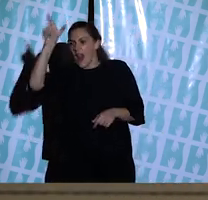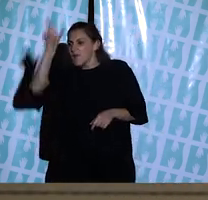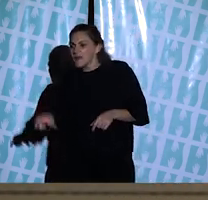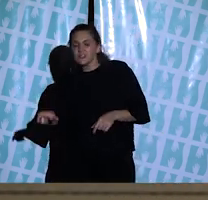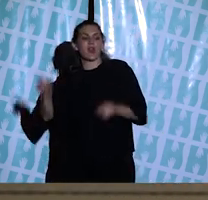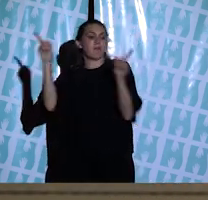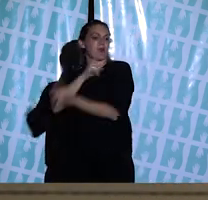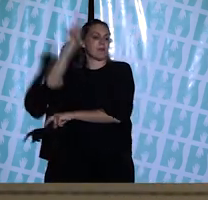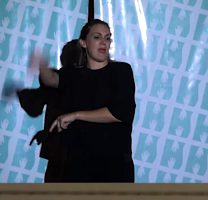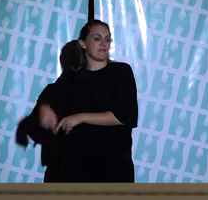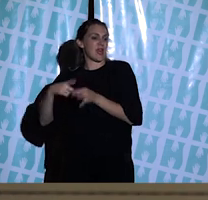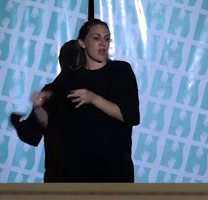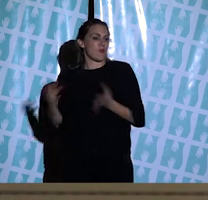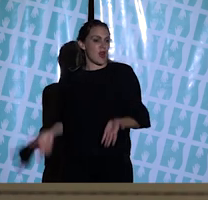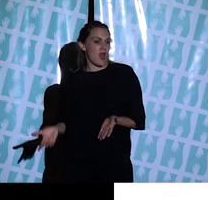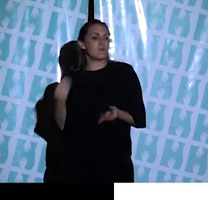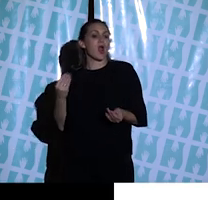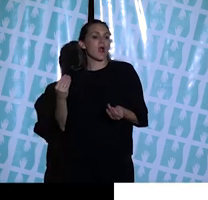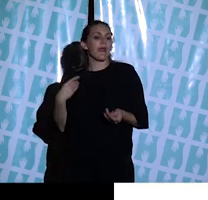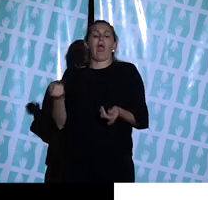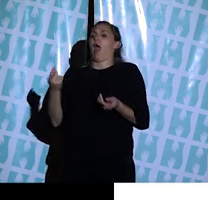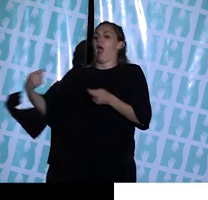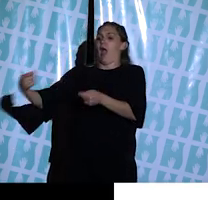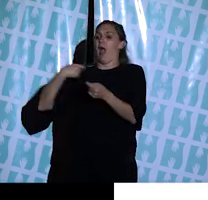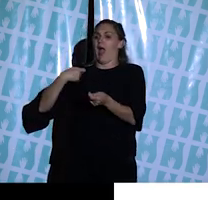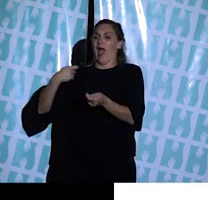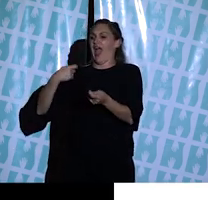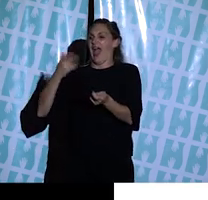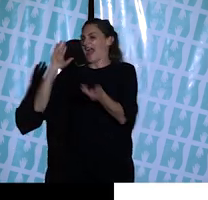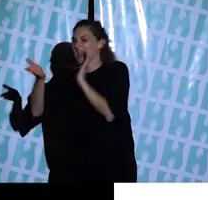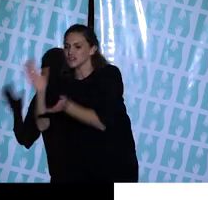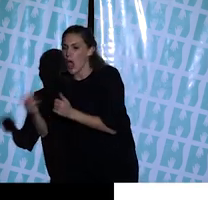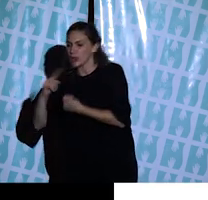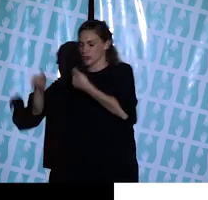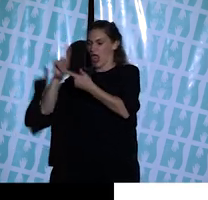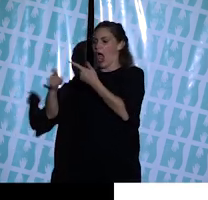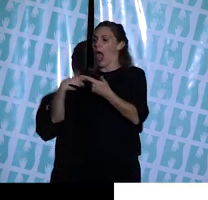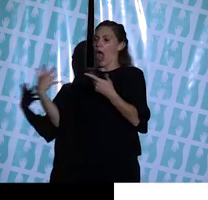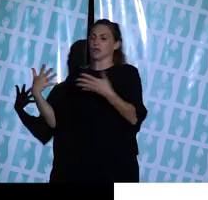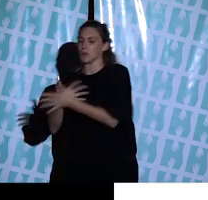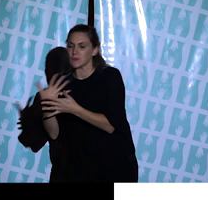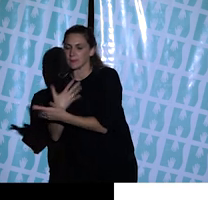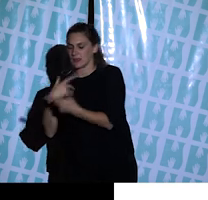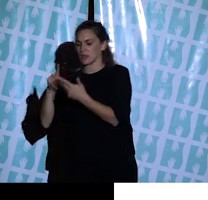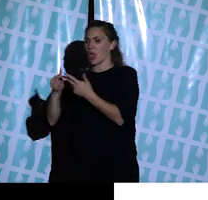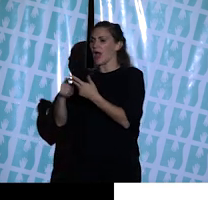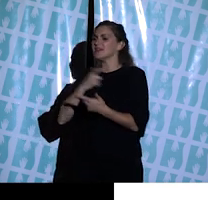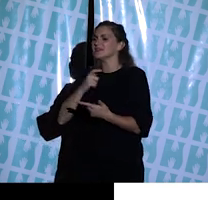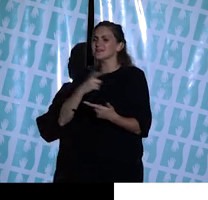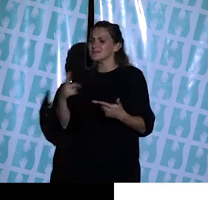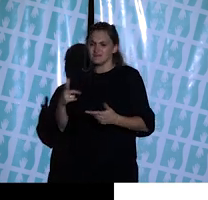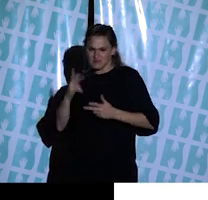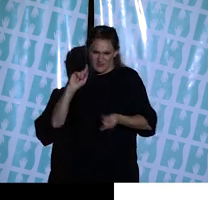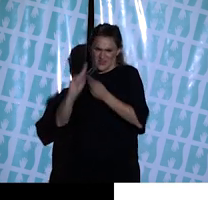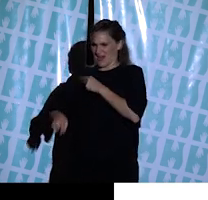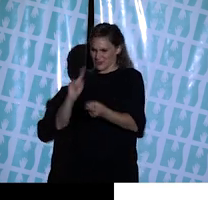hostilidad, manipulación, dominación, excesiva búsqueda de reconocimiento, impulsividad, el abuso